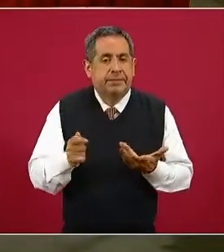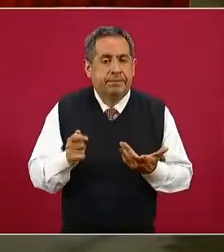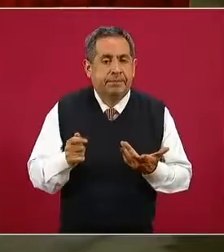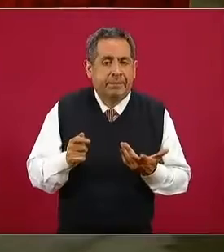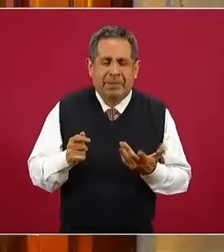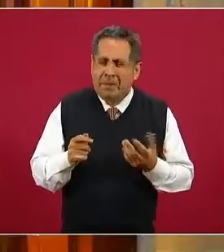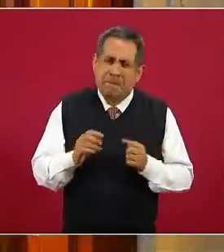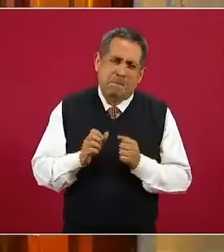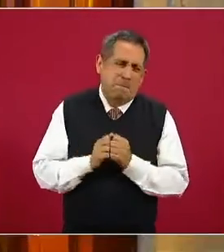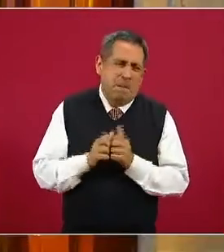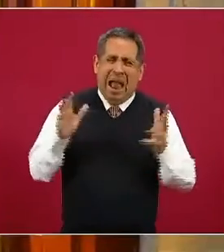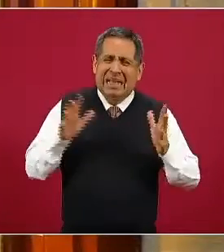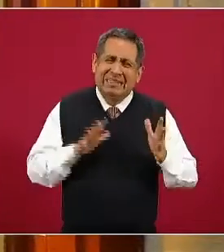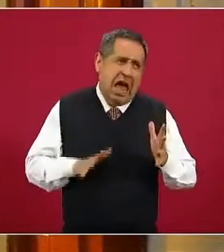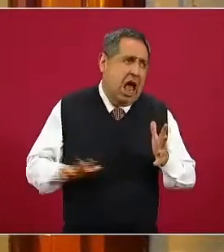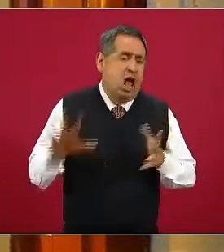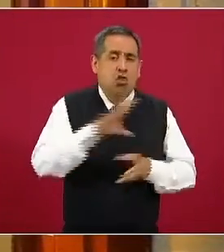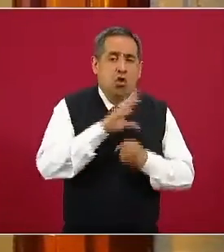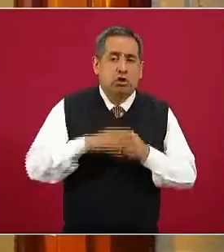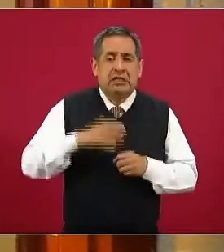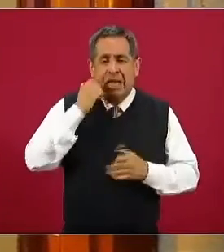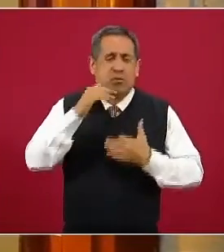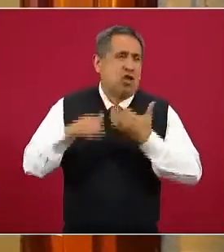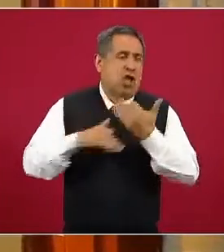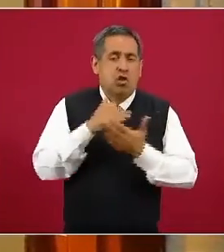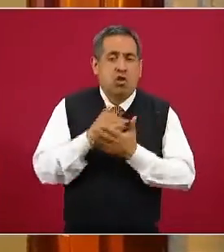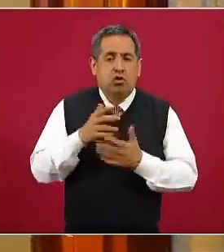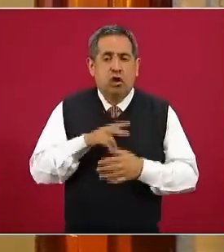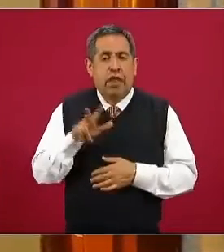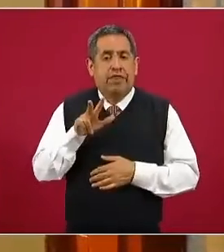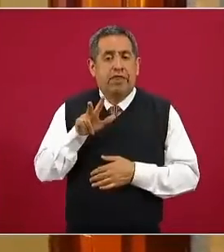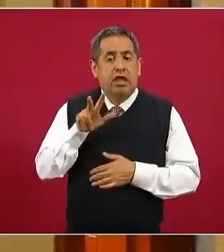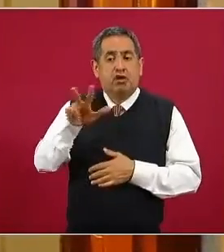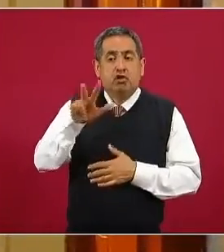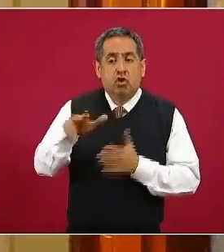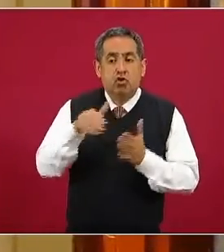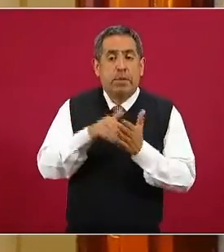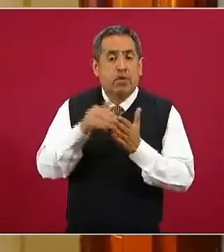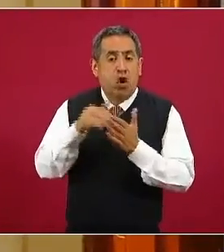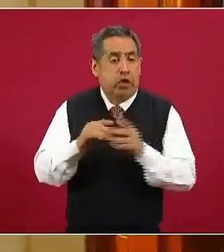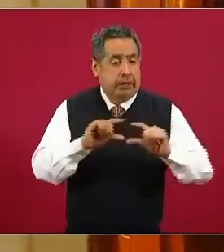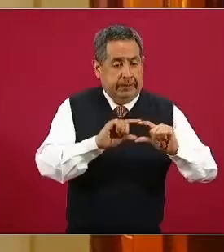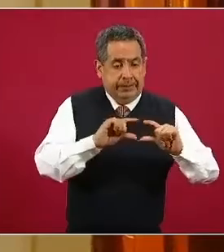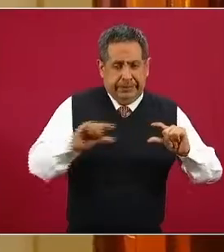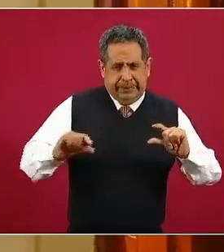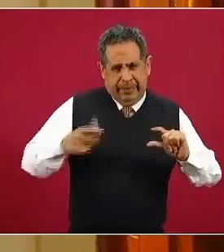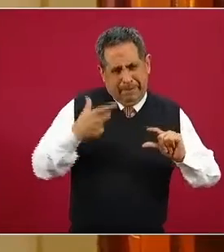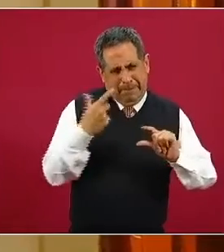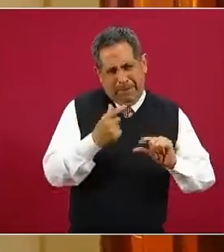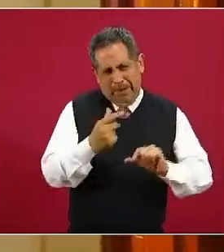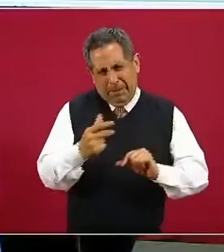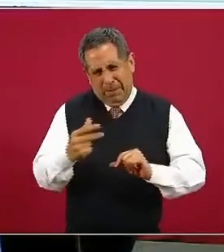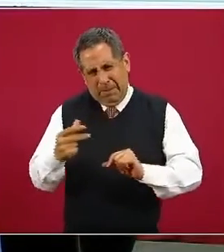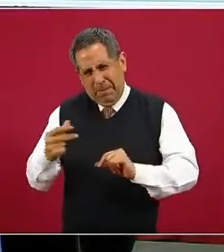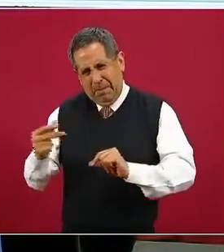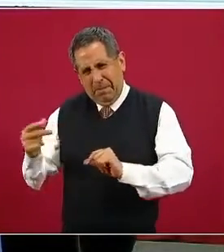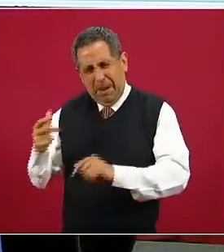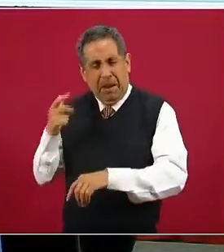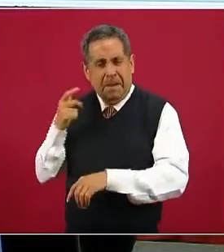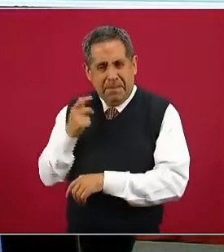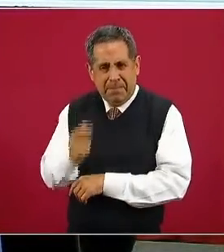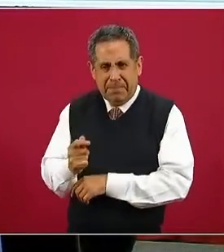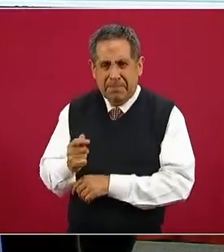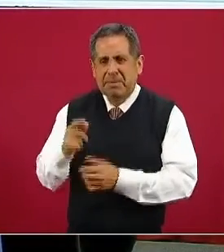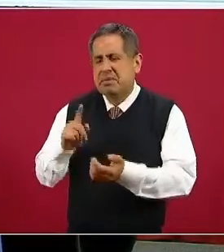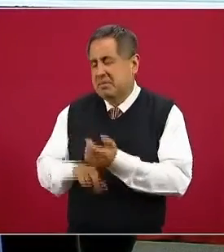una vacunación masiva. Queremos llegar más o menos a 18 millones de dosis, eso es más o menos lo que hemos llegado en los